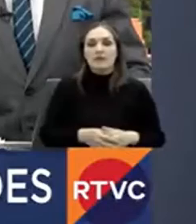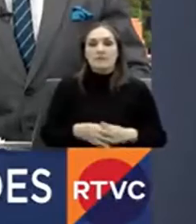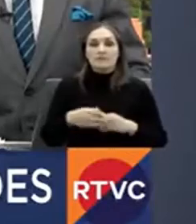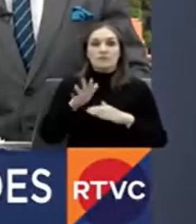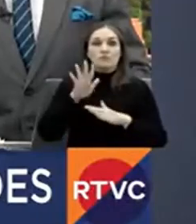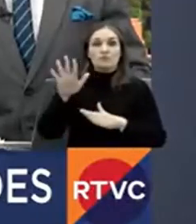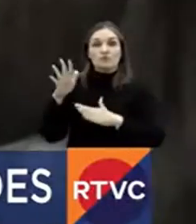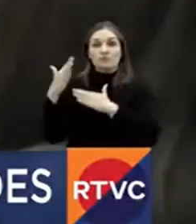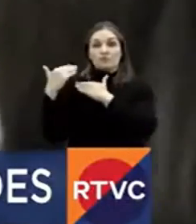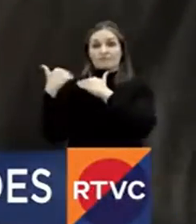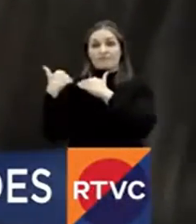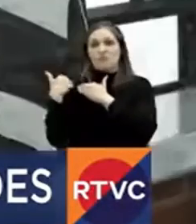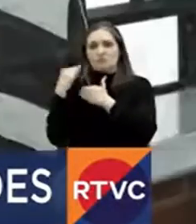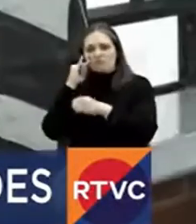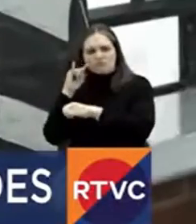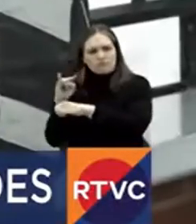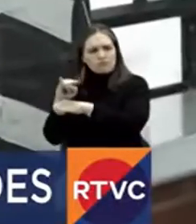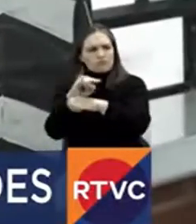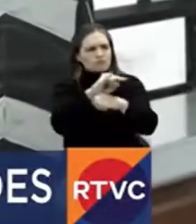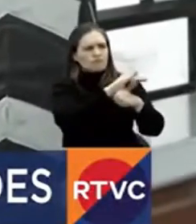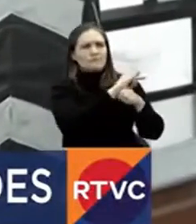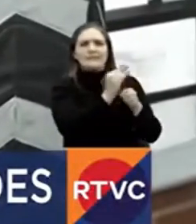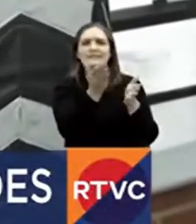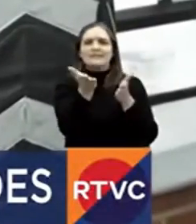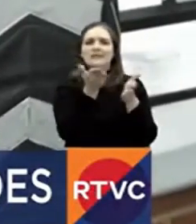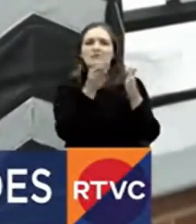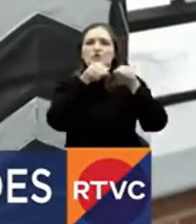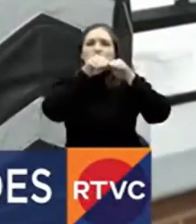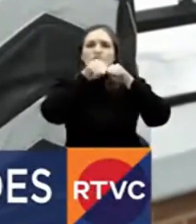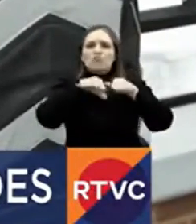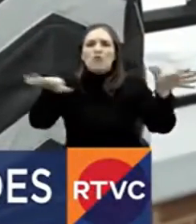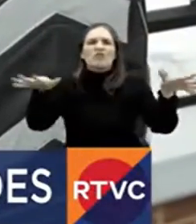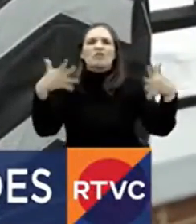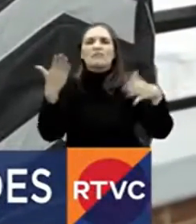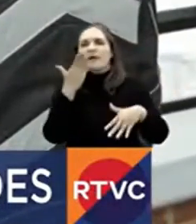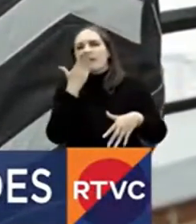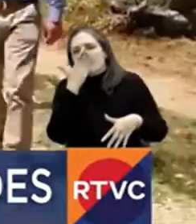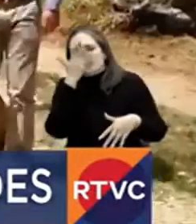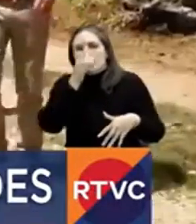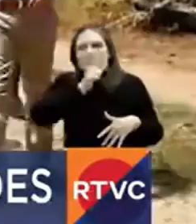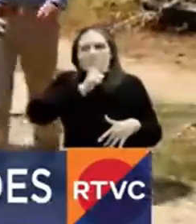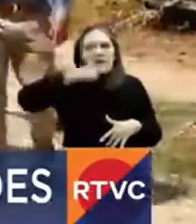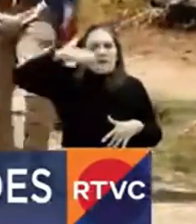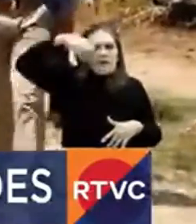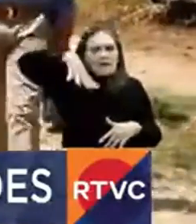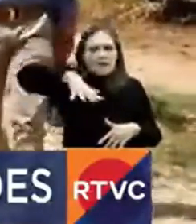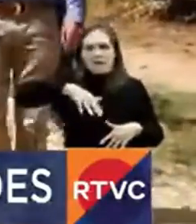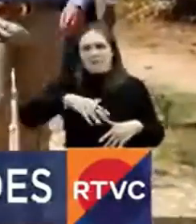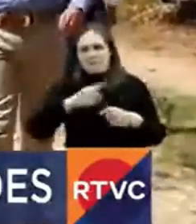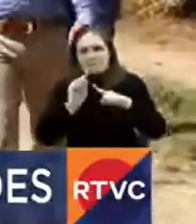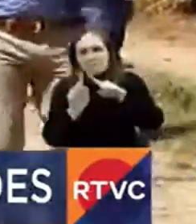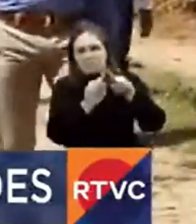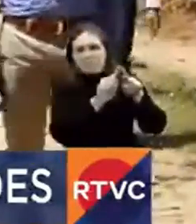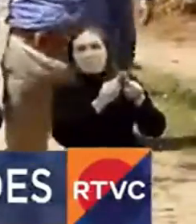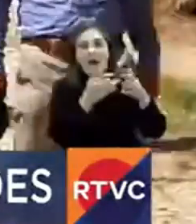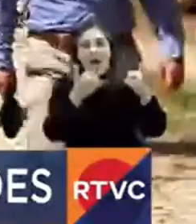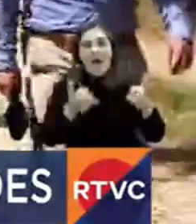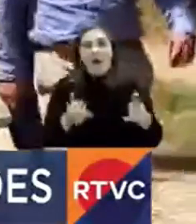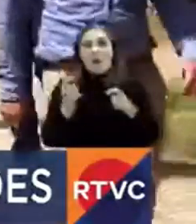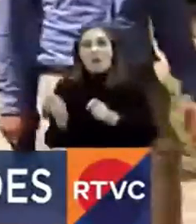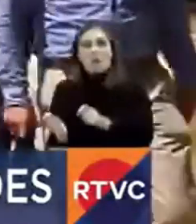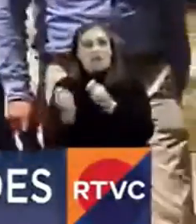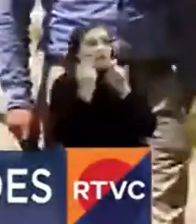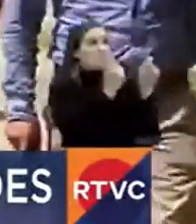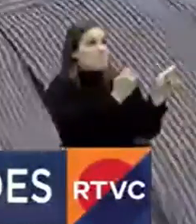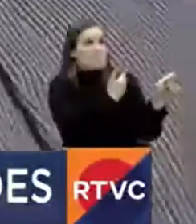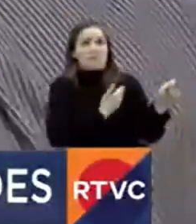respaldó al presidente Gustavo Petro, que asumió temporalmente funciones en las comisiones de regulación de los servicios de energía. Señala que la medida beneficiará a